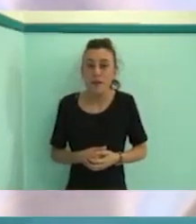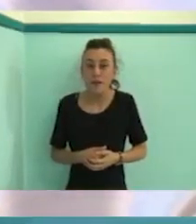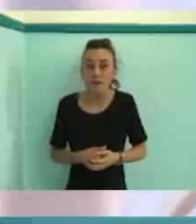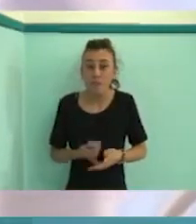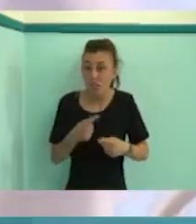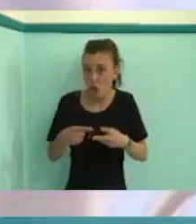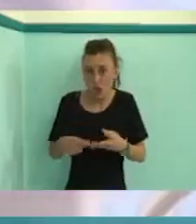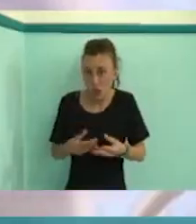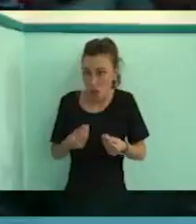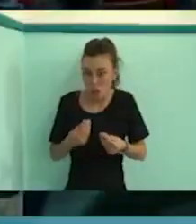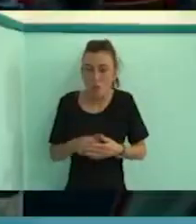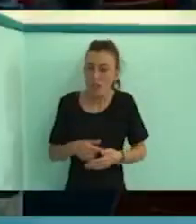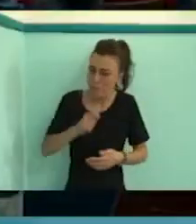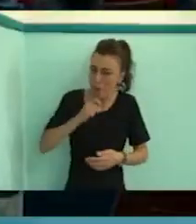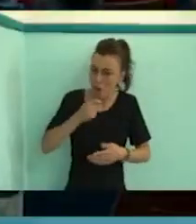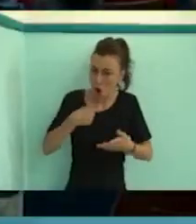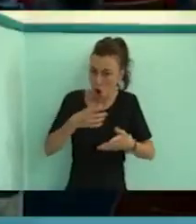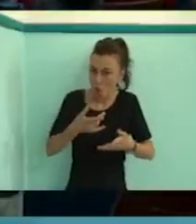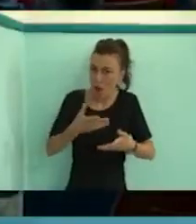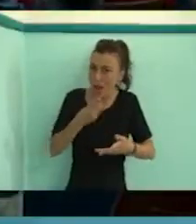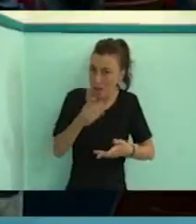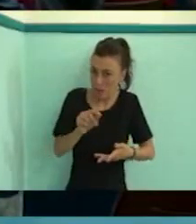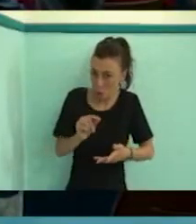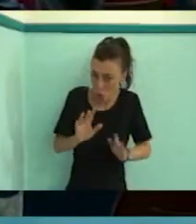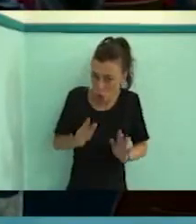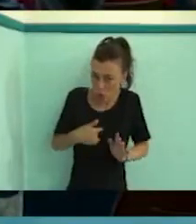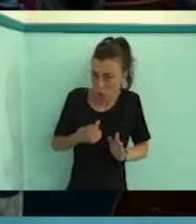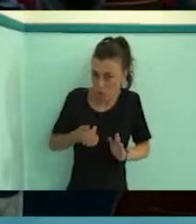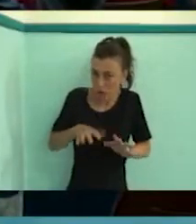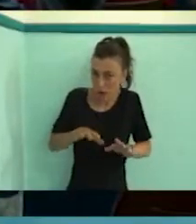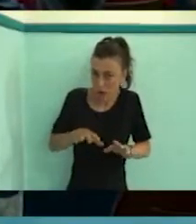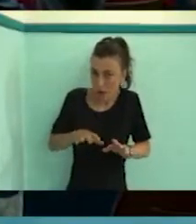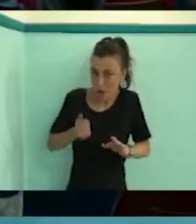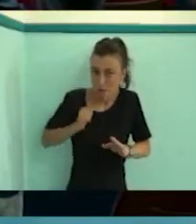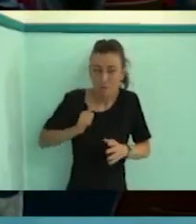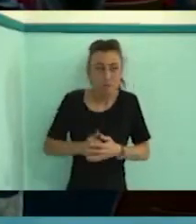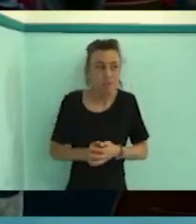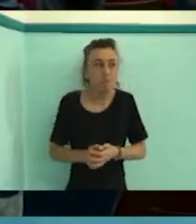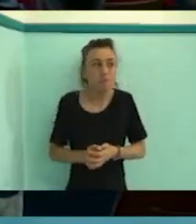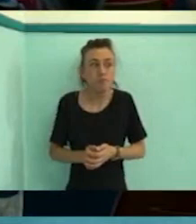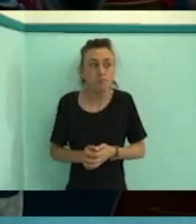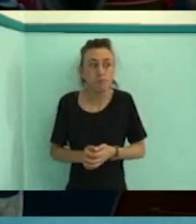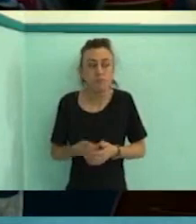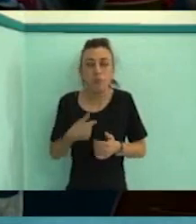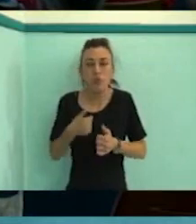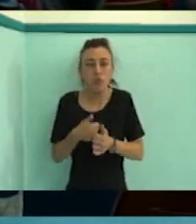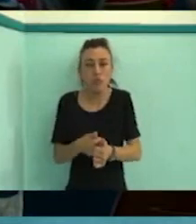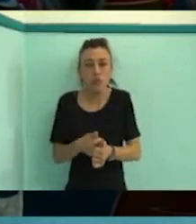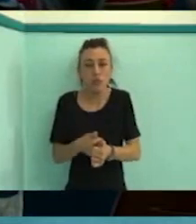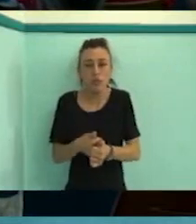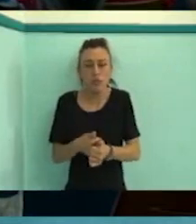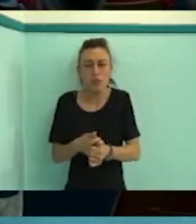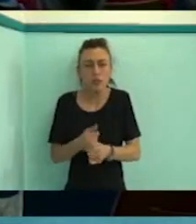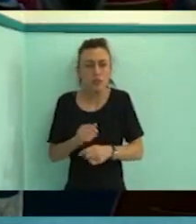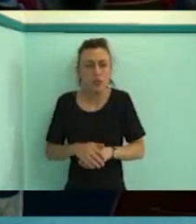rellenarlos a mí lo que me sorprende también es que haya sido algo y siga siendo algo en el tiempo tal Y que no no mejore realmente es